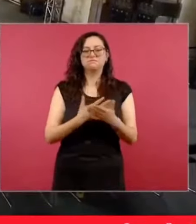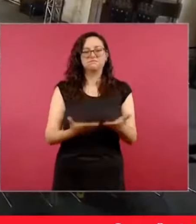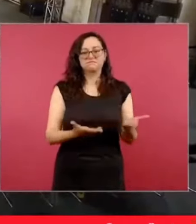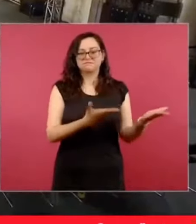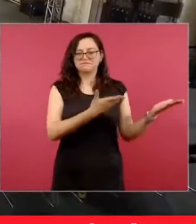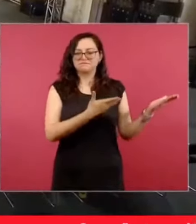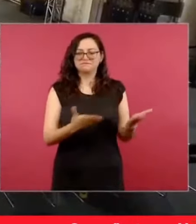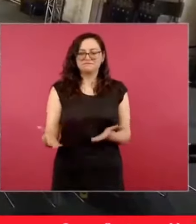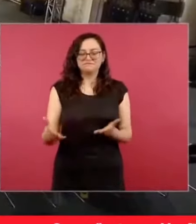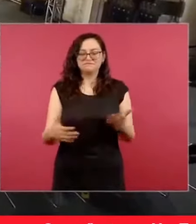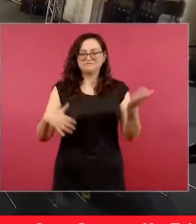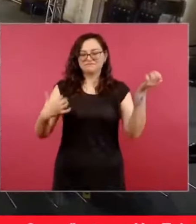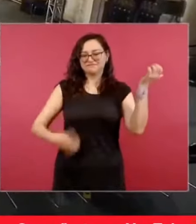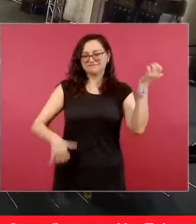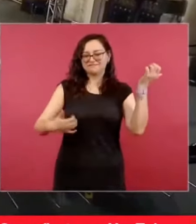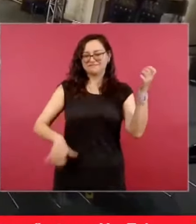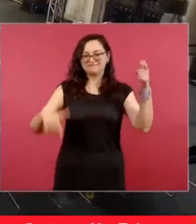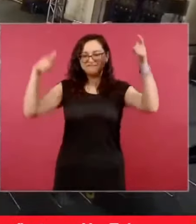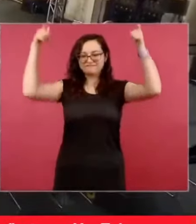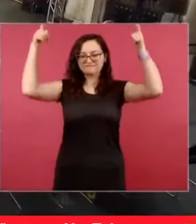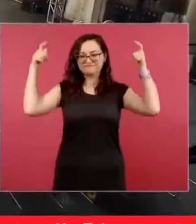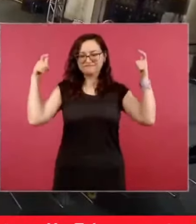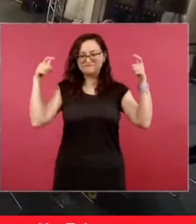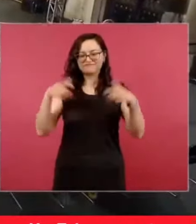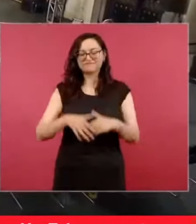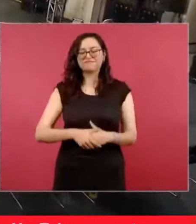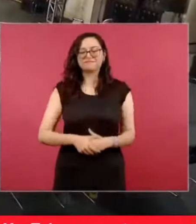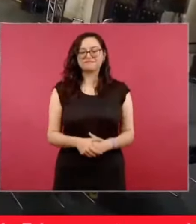adelante el mariachi.